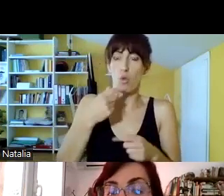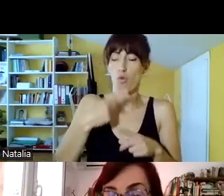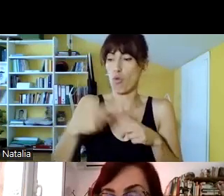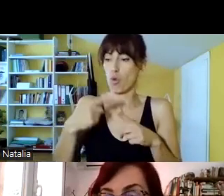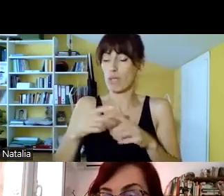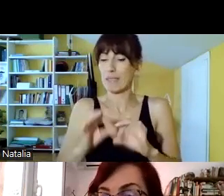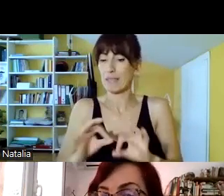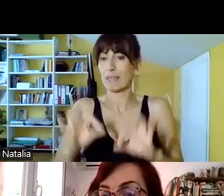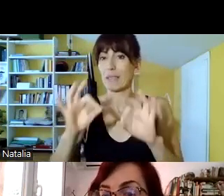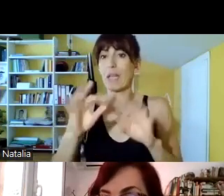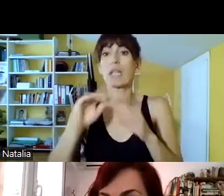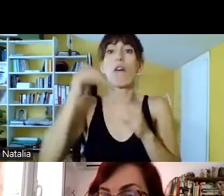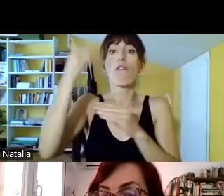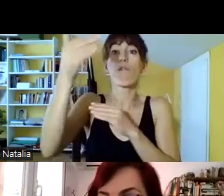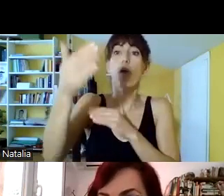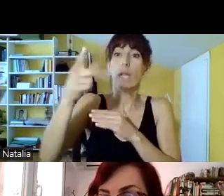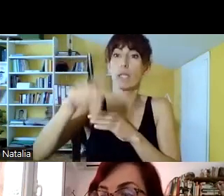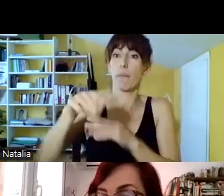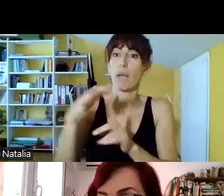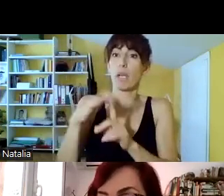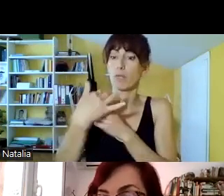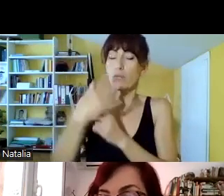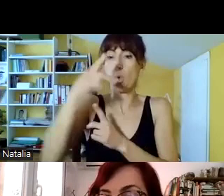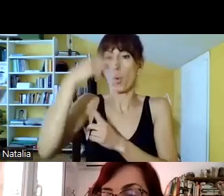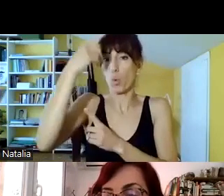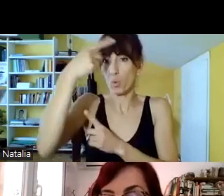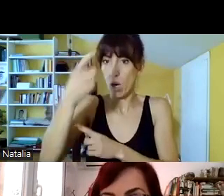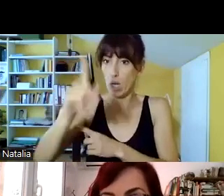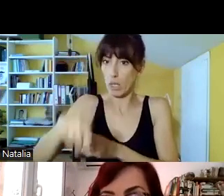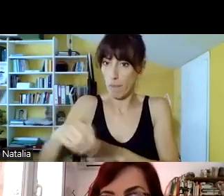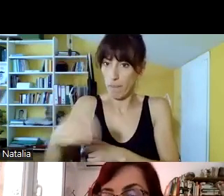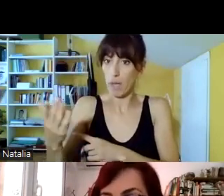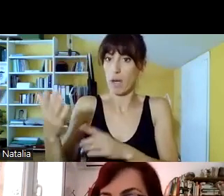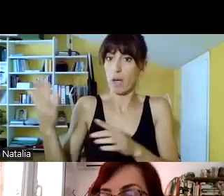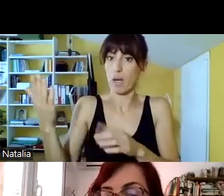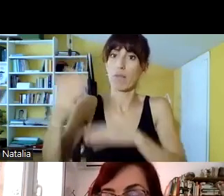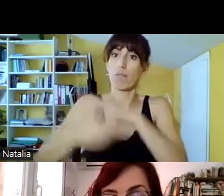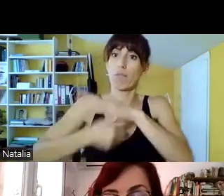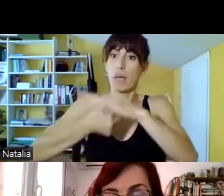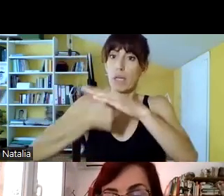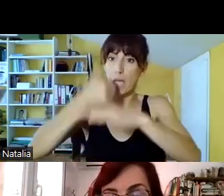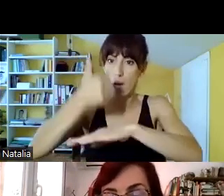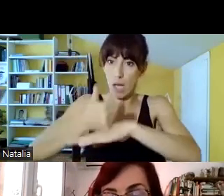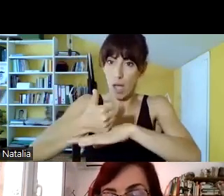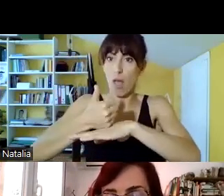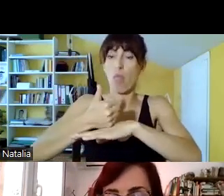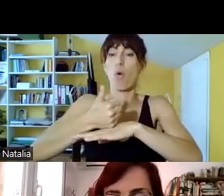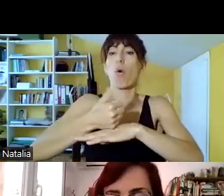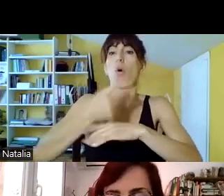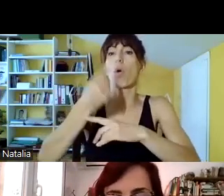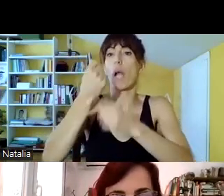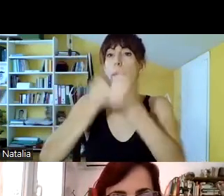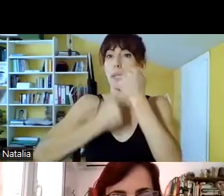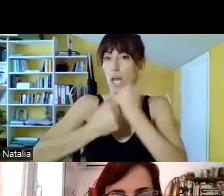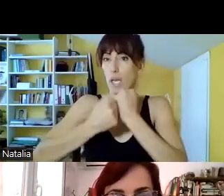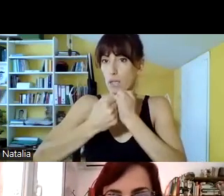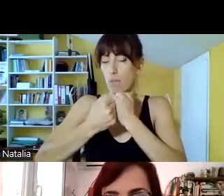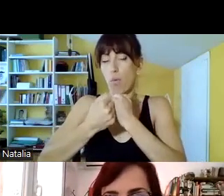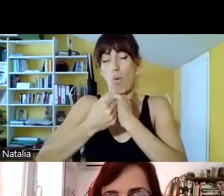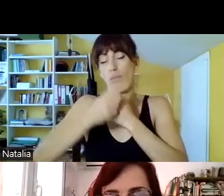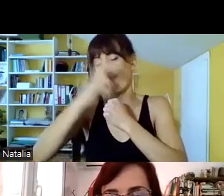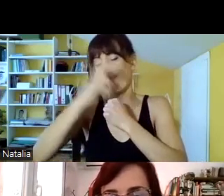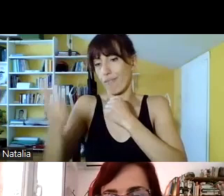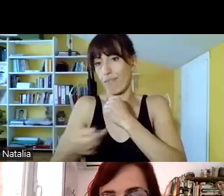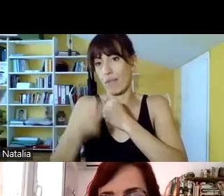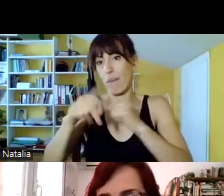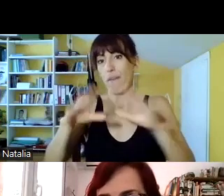está fuera y es tremendamente contextual y cultural y tiene que ver con el patriarcado, con el capitalismo, con una serie de cosas. Y ser